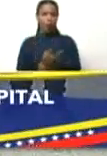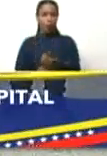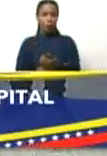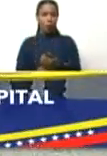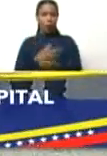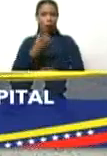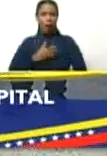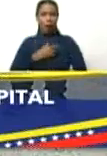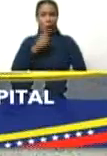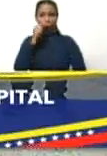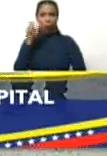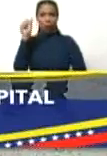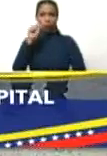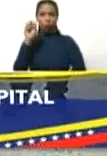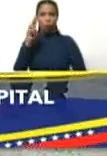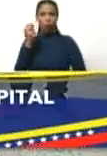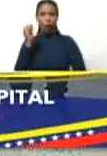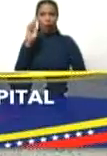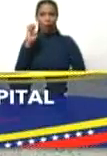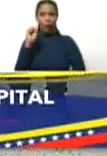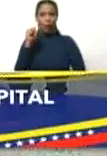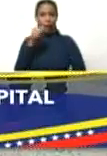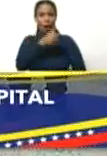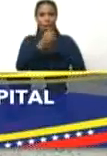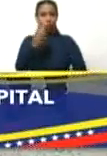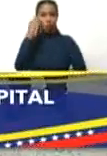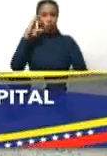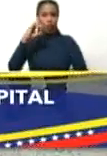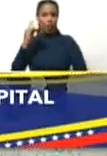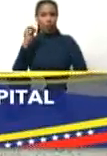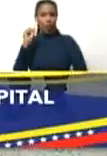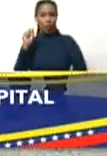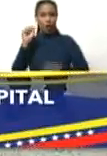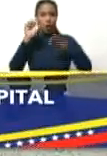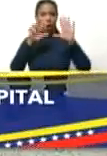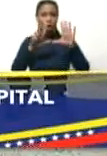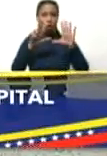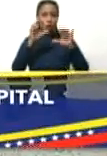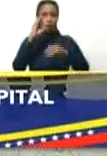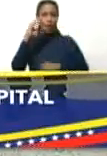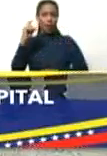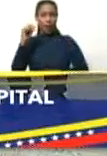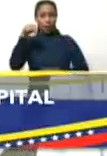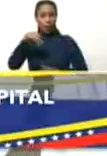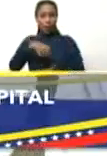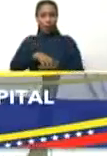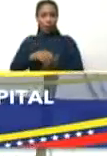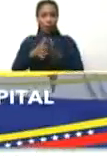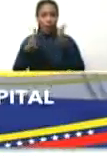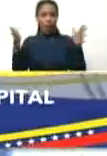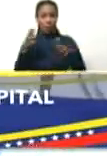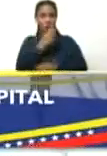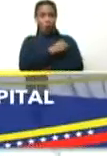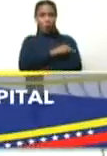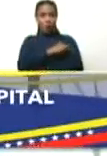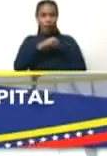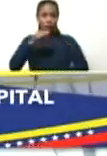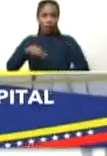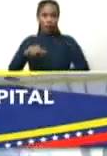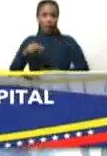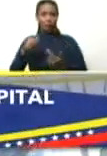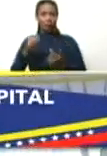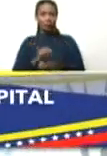Maldonado, así como también cada uno de los CDI, 8 CDI en el estado y los grandes hospitales, el Hospital Naval, el Felipe